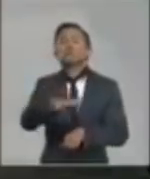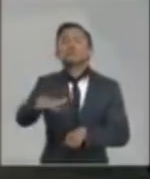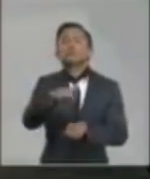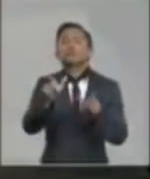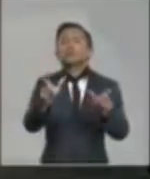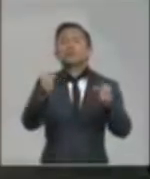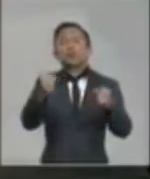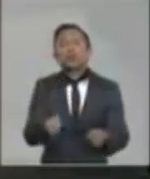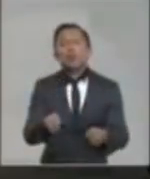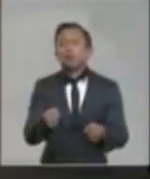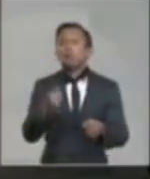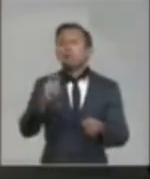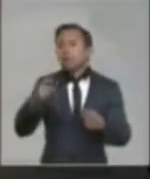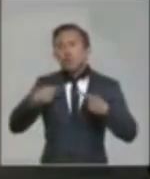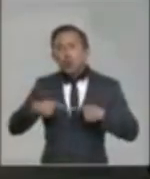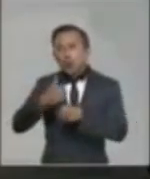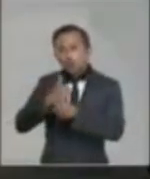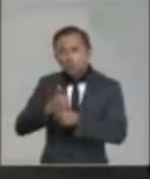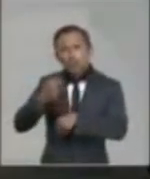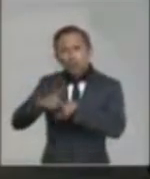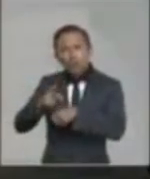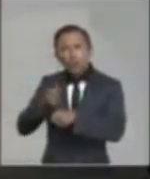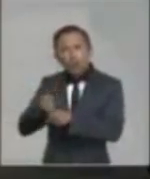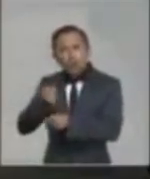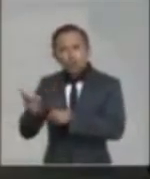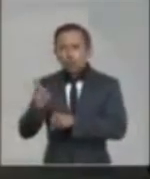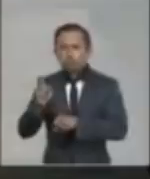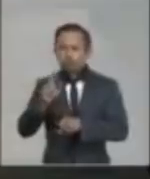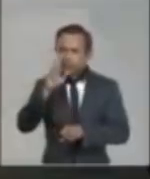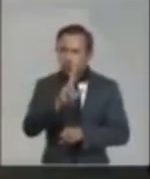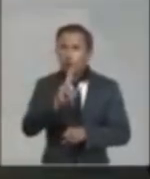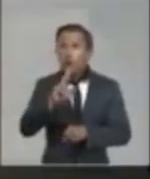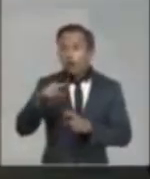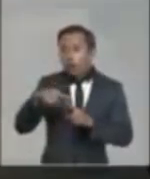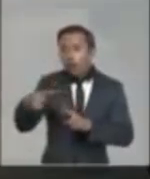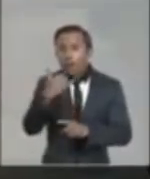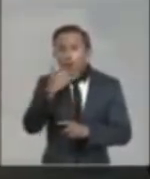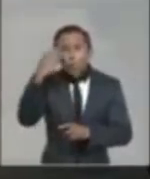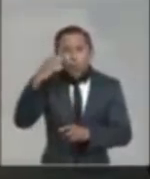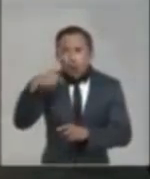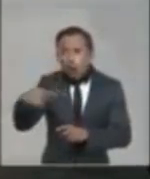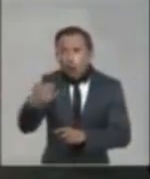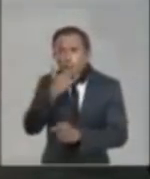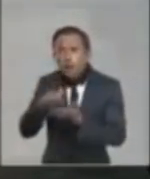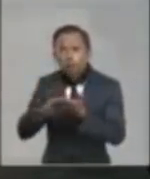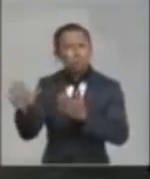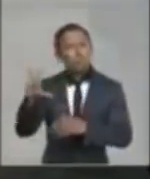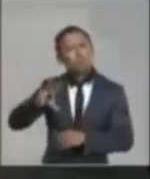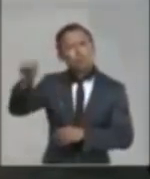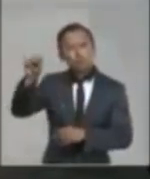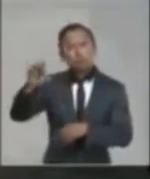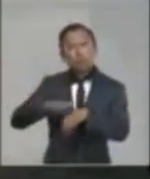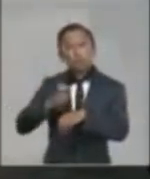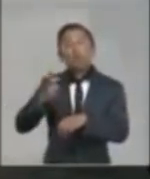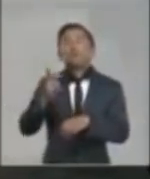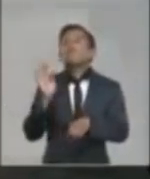a las víctimas. Por eso digo no a la amnistía. Y claro que se combate el mal y se combate con el bien, sí, con la presencia